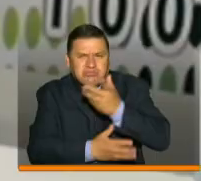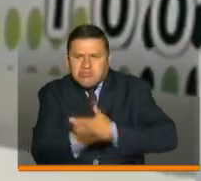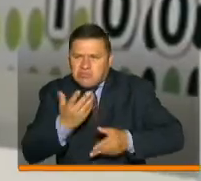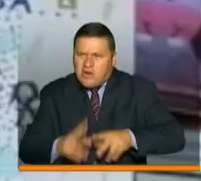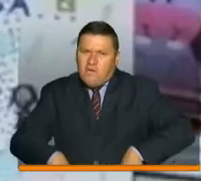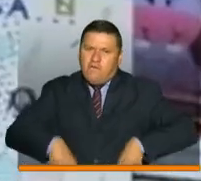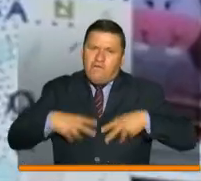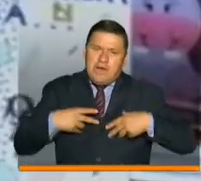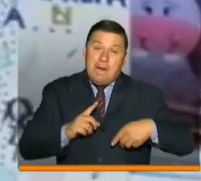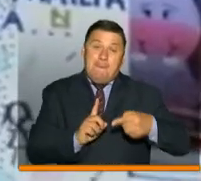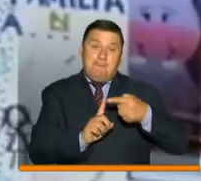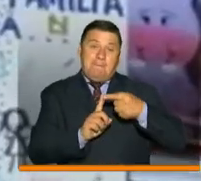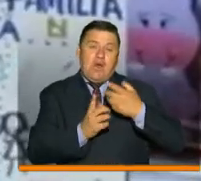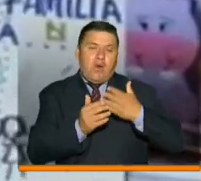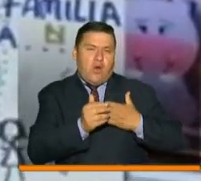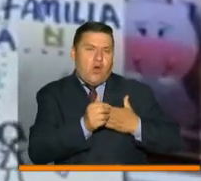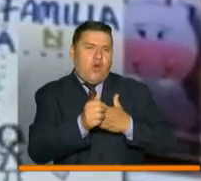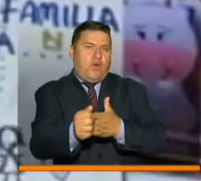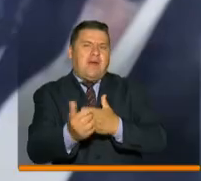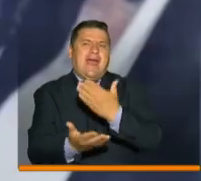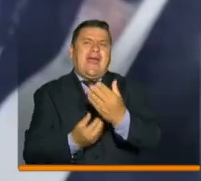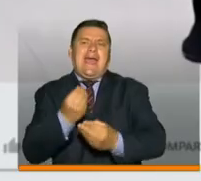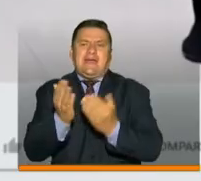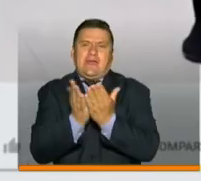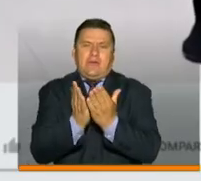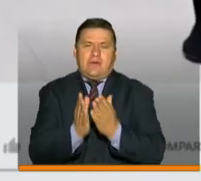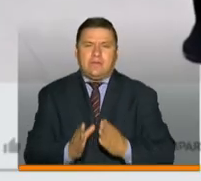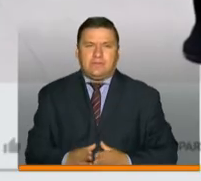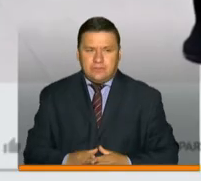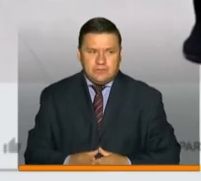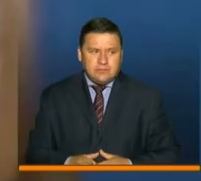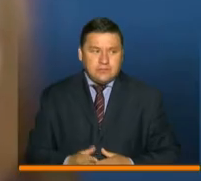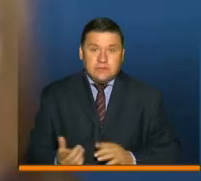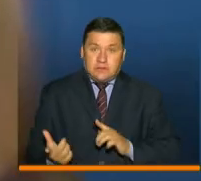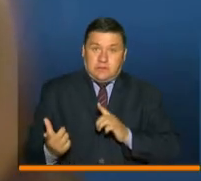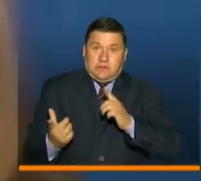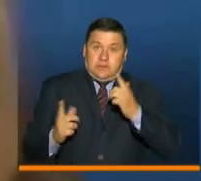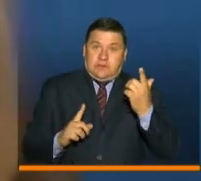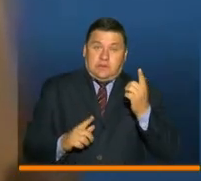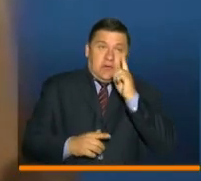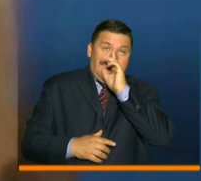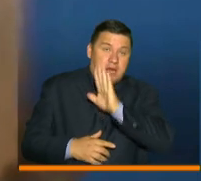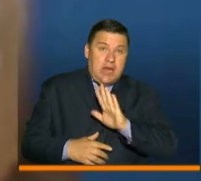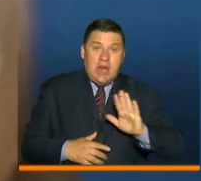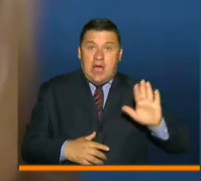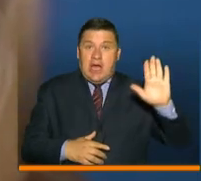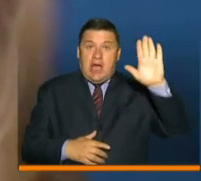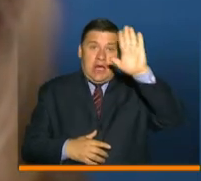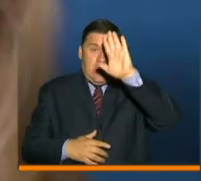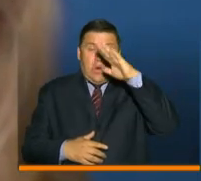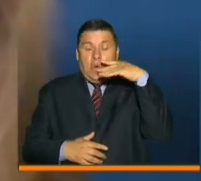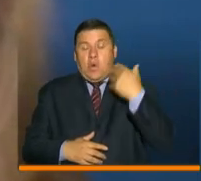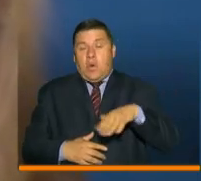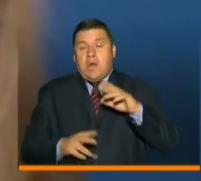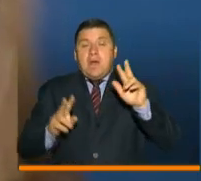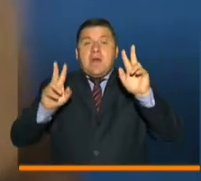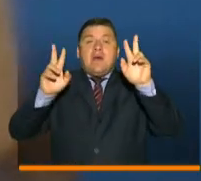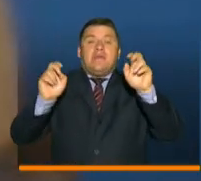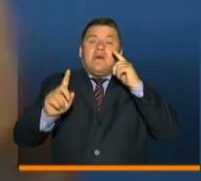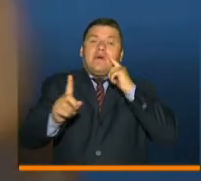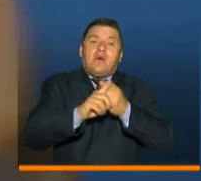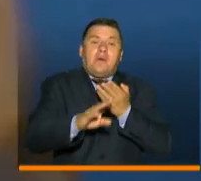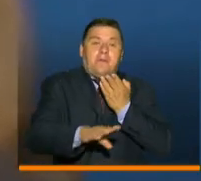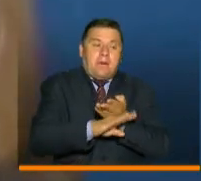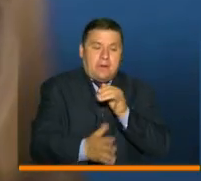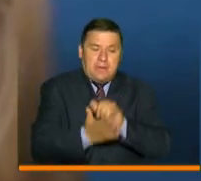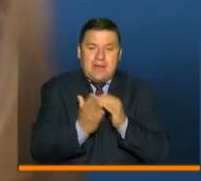la vida como principio orientador del quehacer educativo. Un diálogo a nivel nacional sobre el propósito